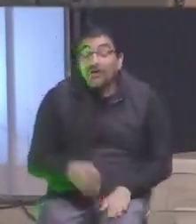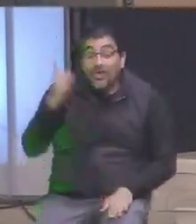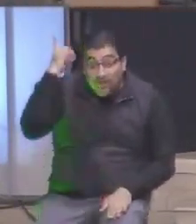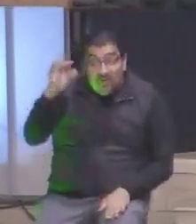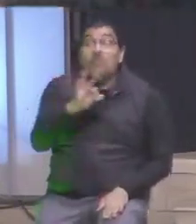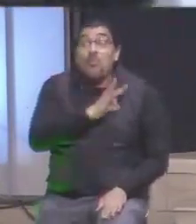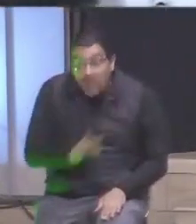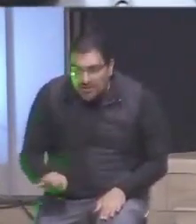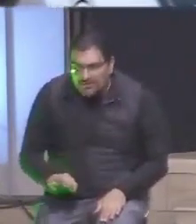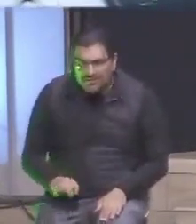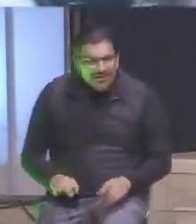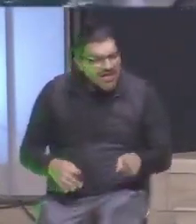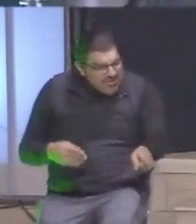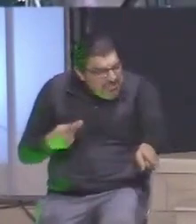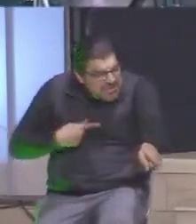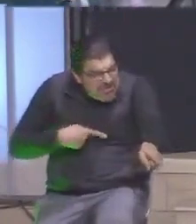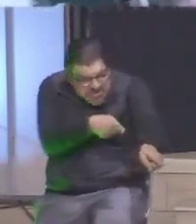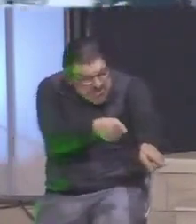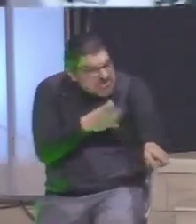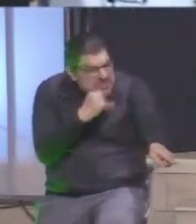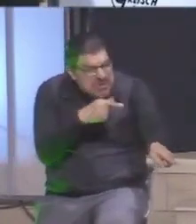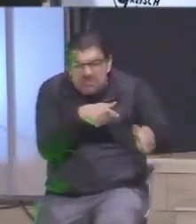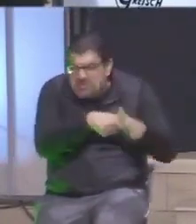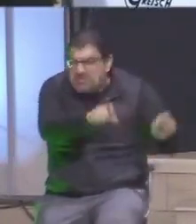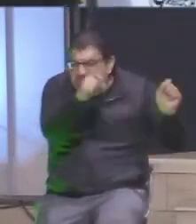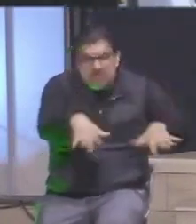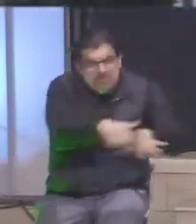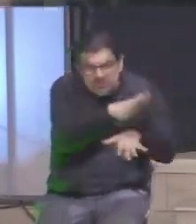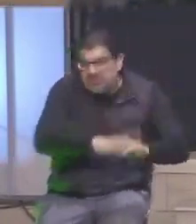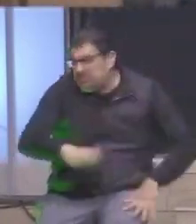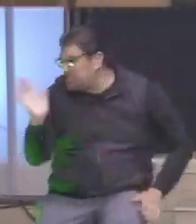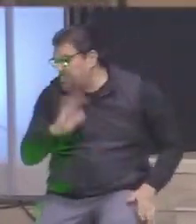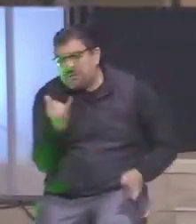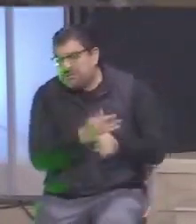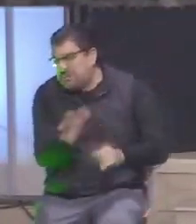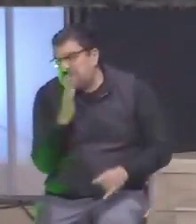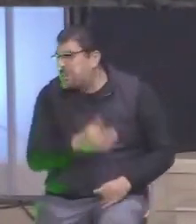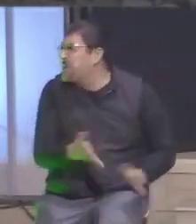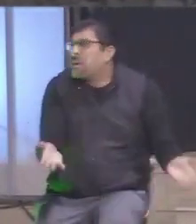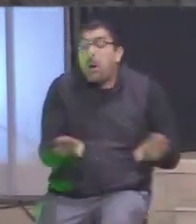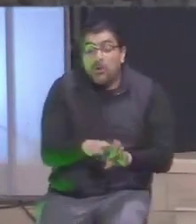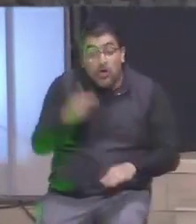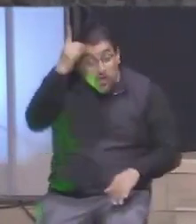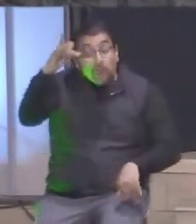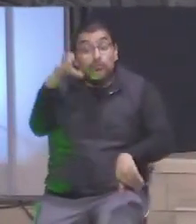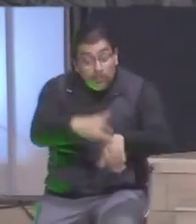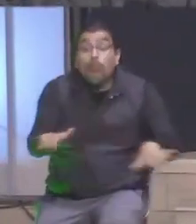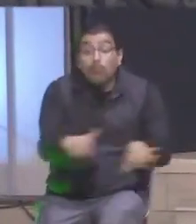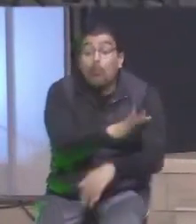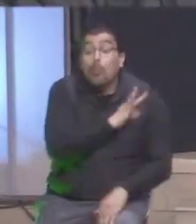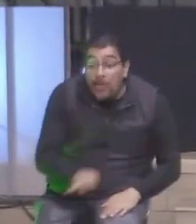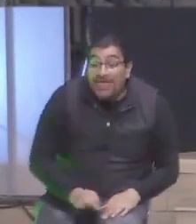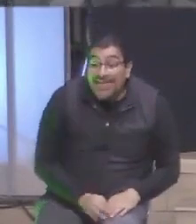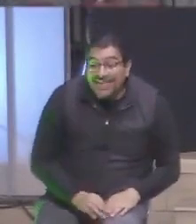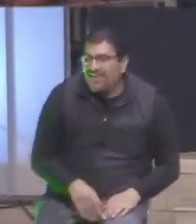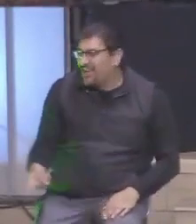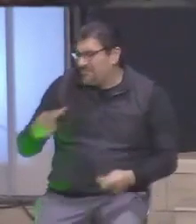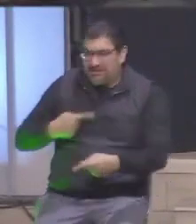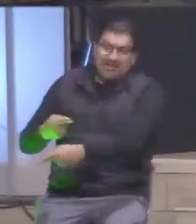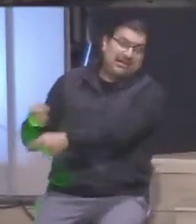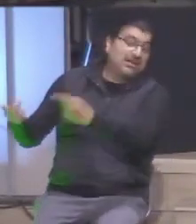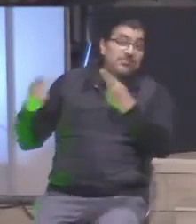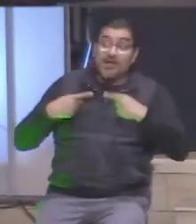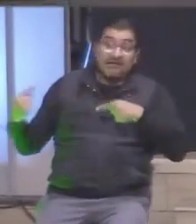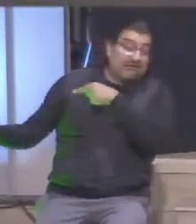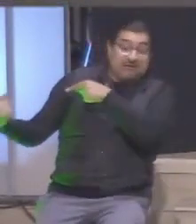va a cambiar en su vida Dios lo puede cambiar esta mujer que me diste Señor me dan ganas de perle el cuello y